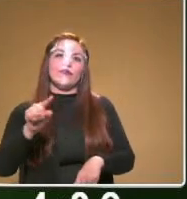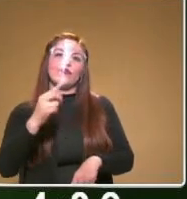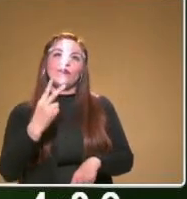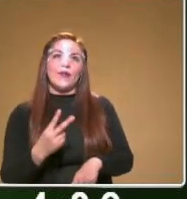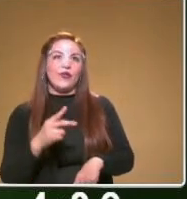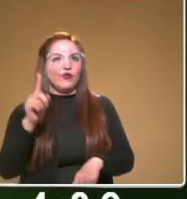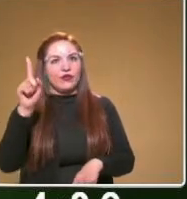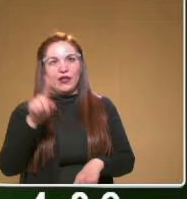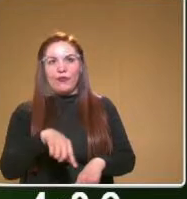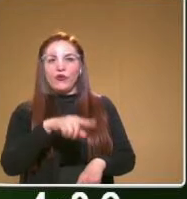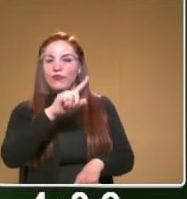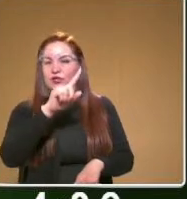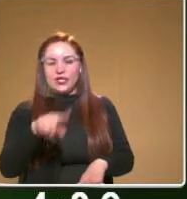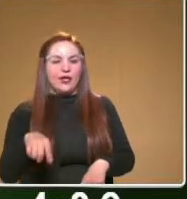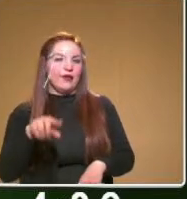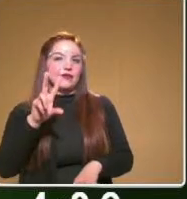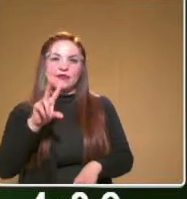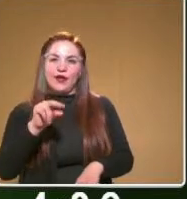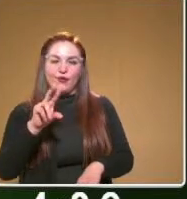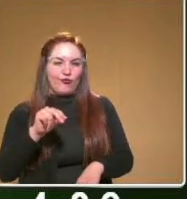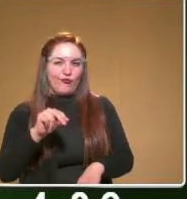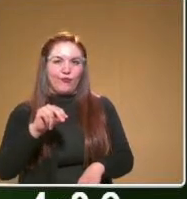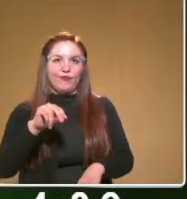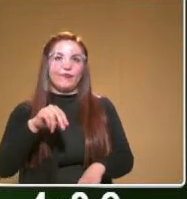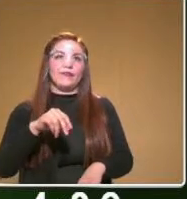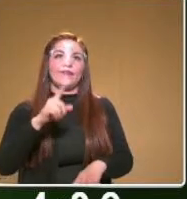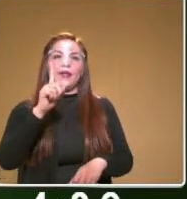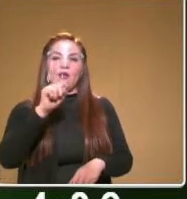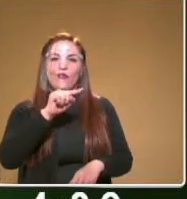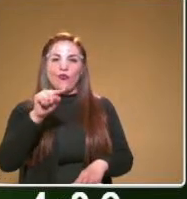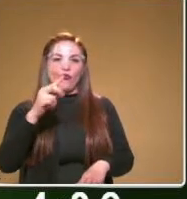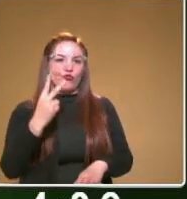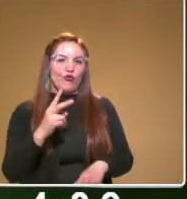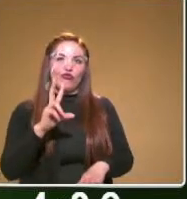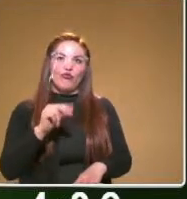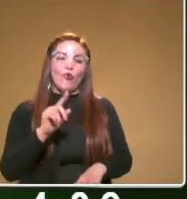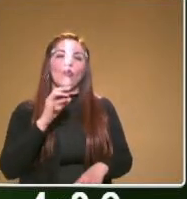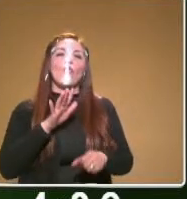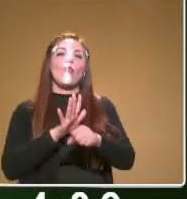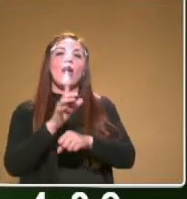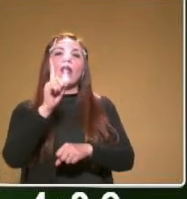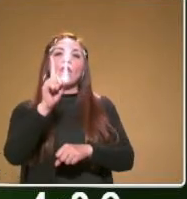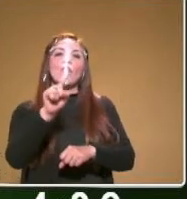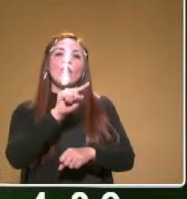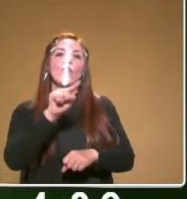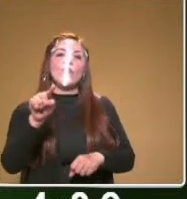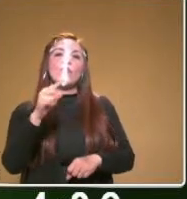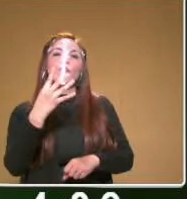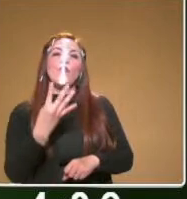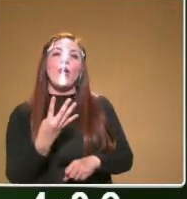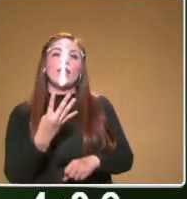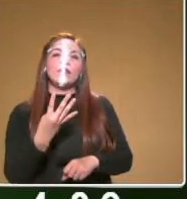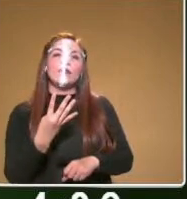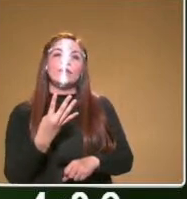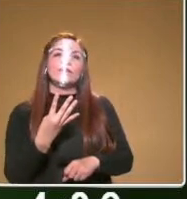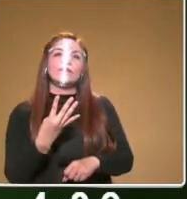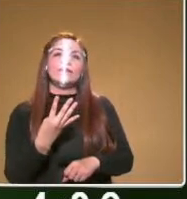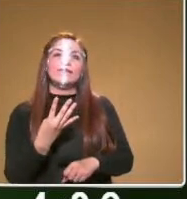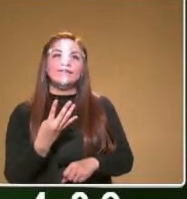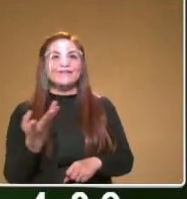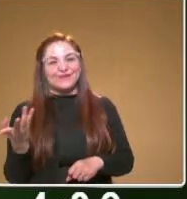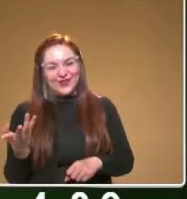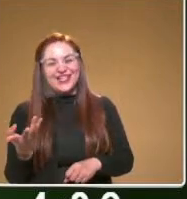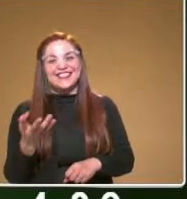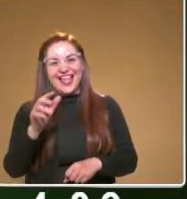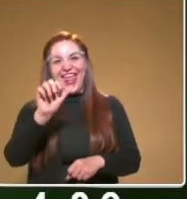tachada. Descartada. Entonces, ya nada más aquí visualmente, a ver, alumnos, ¿cuál es el correcto? ¿El A o el C? Pues en la maestra aquí